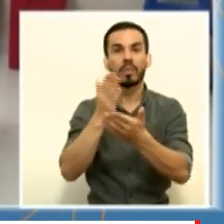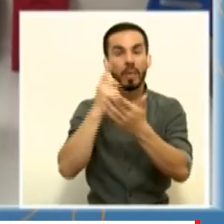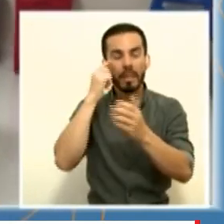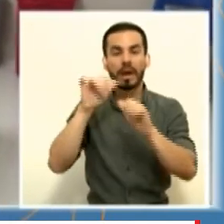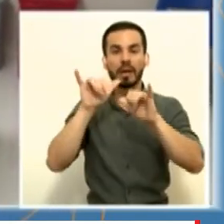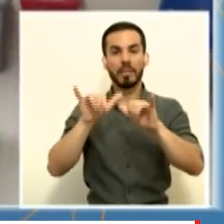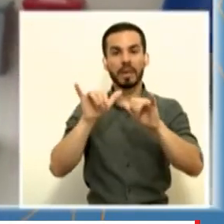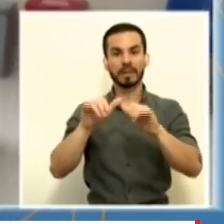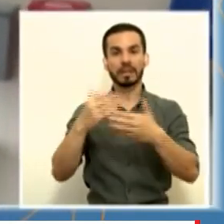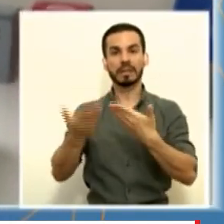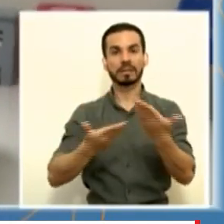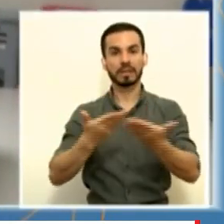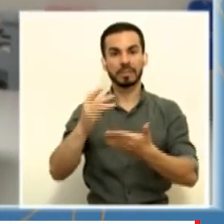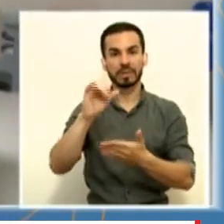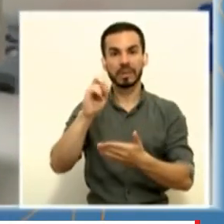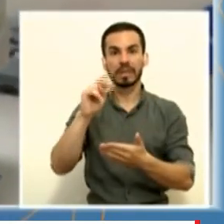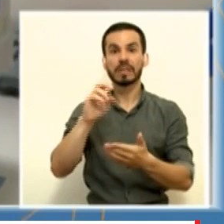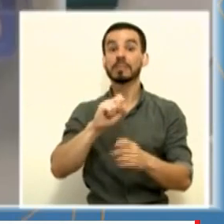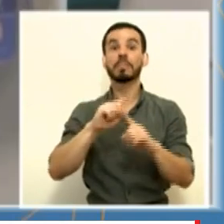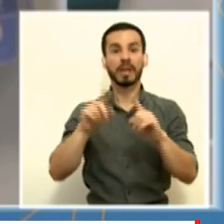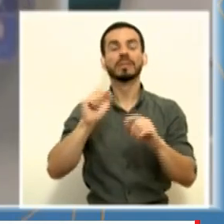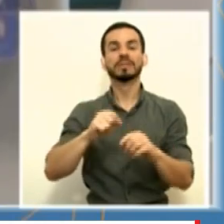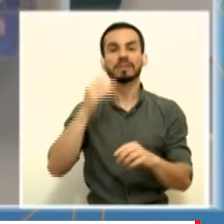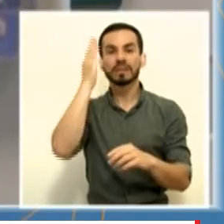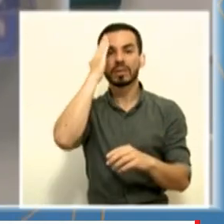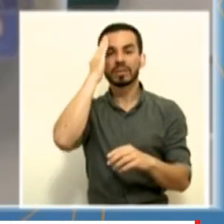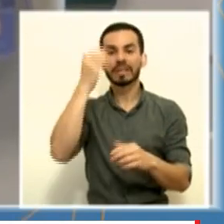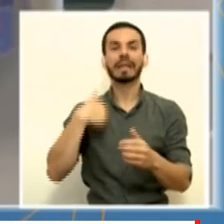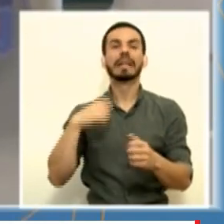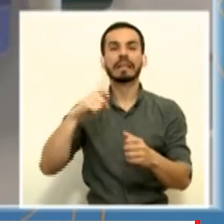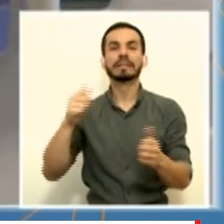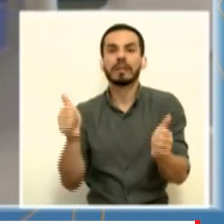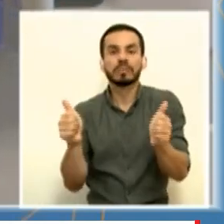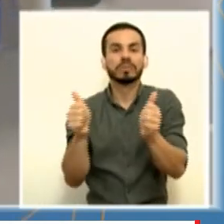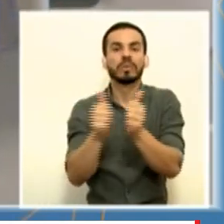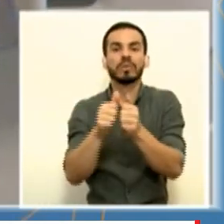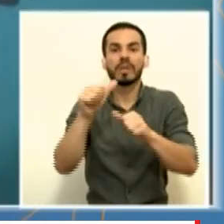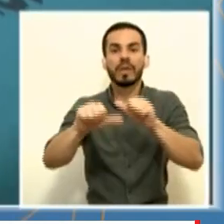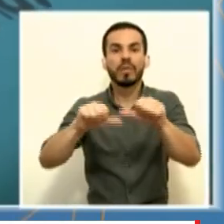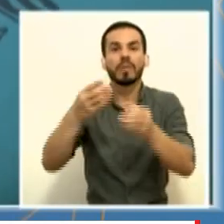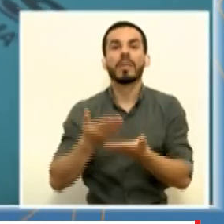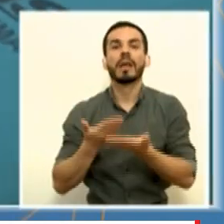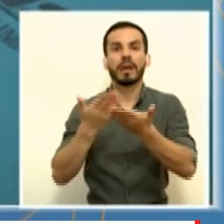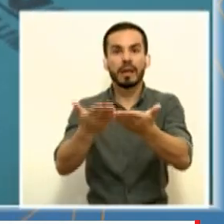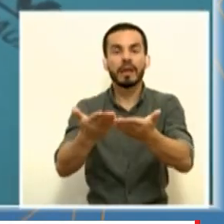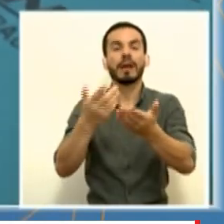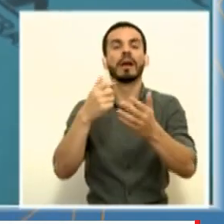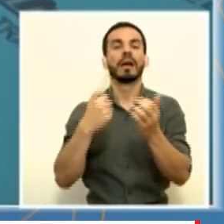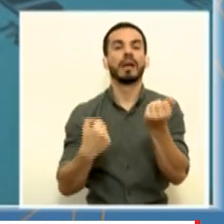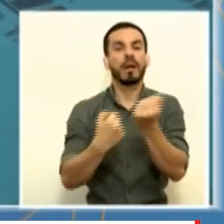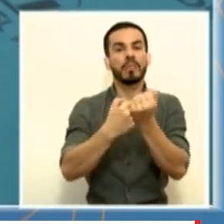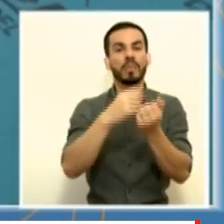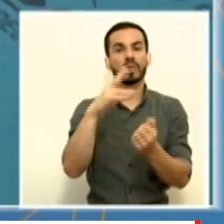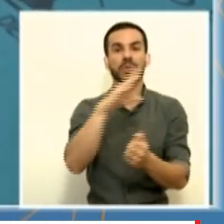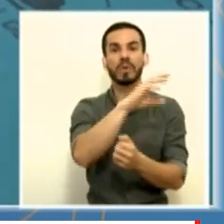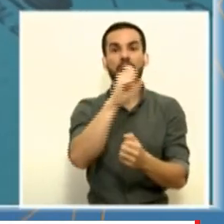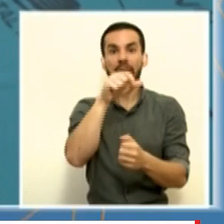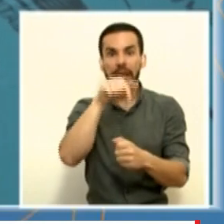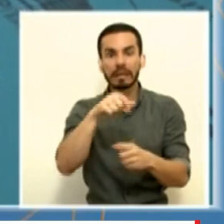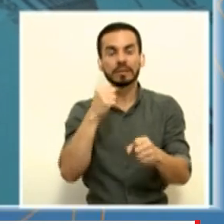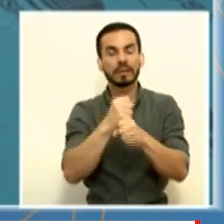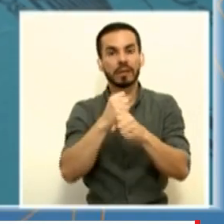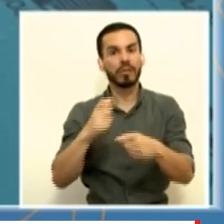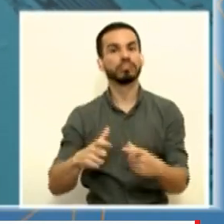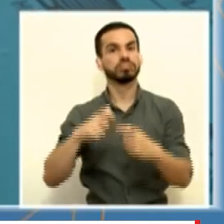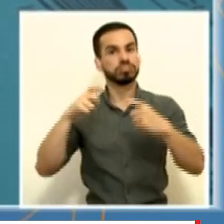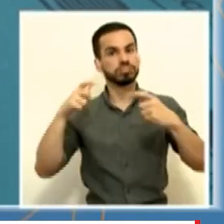del INS, pero sí conscientes de que necesitamos unir esfuerzos para prestarle colaboración a la Caja en esta titánica labor que se está realizando en